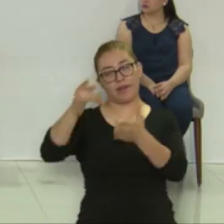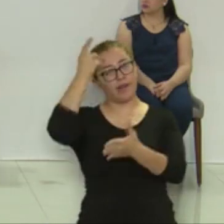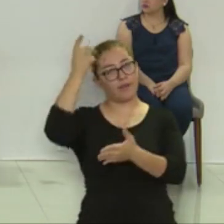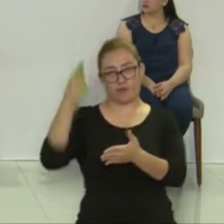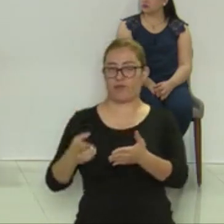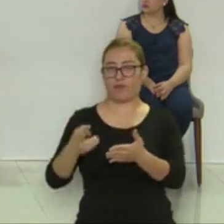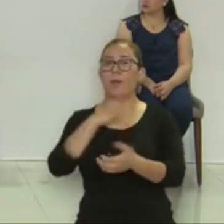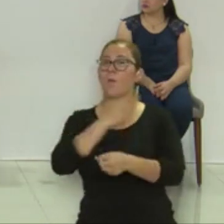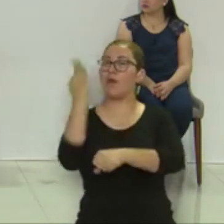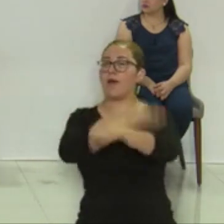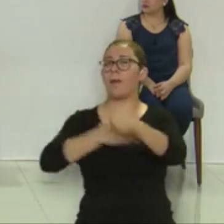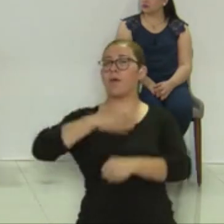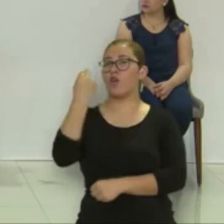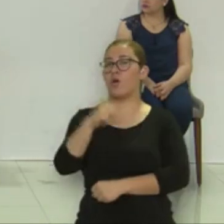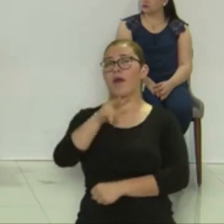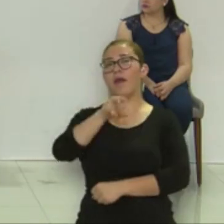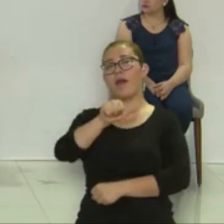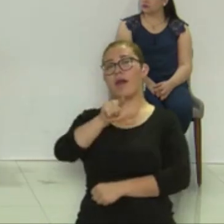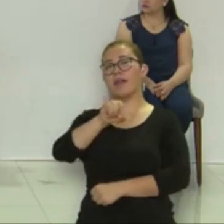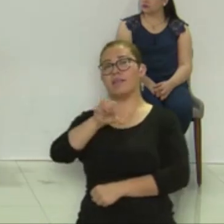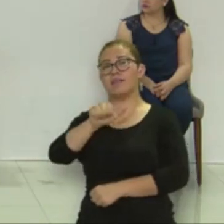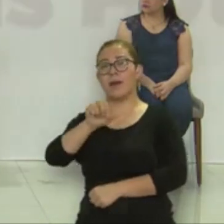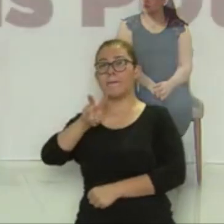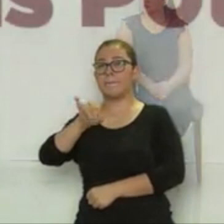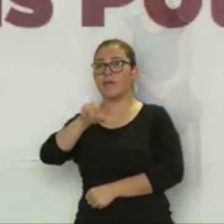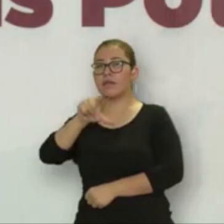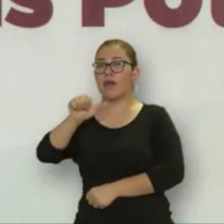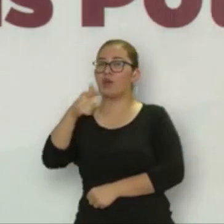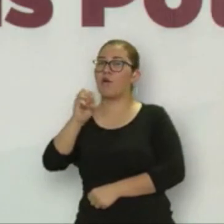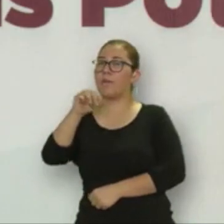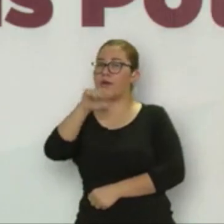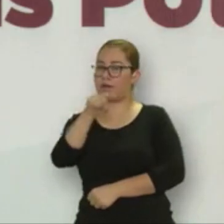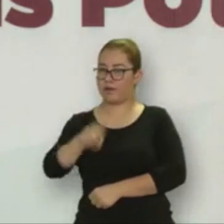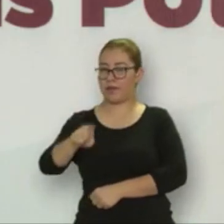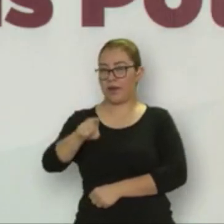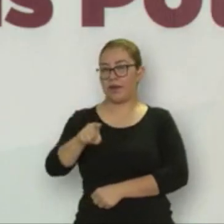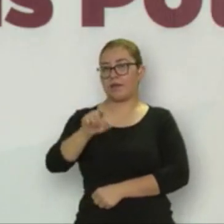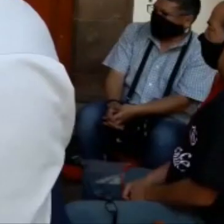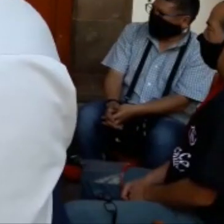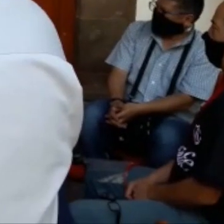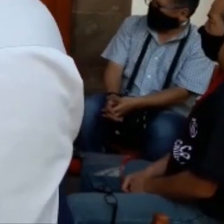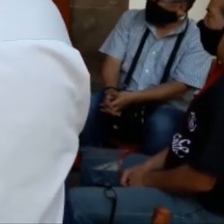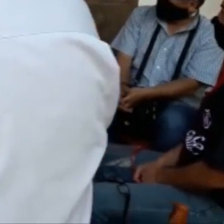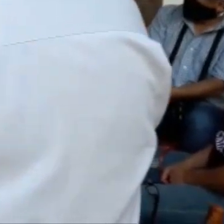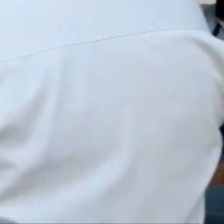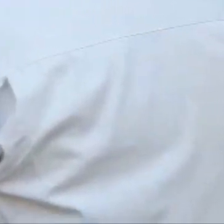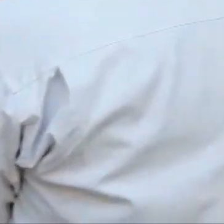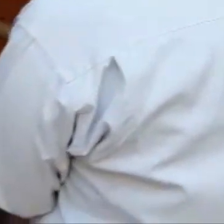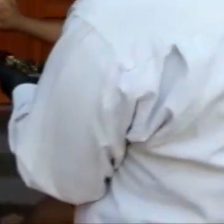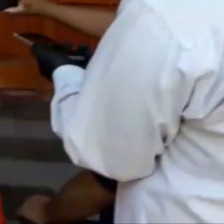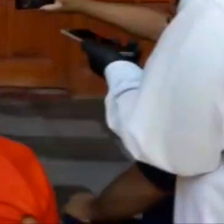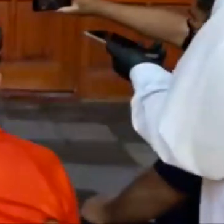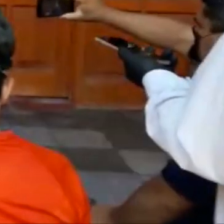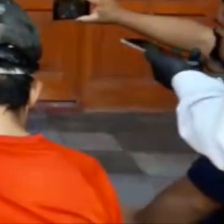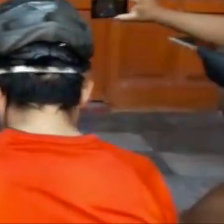egresada de la facultad de ciencias de la comunicación de la universidad autónoma de san luis potosí el secretario de